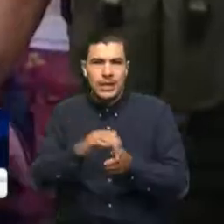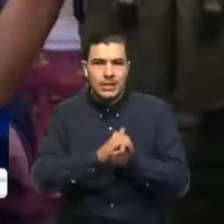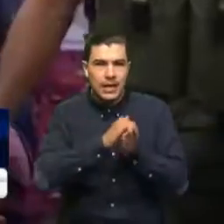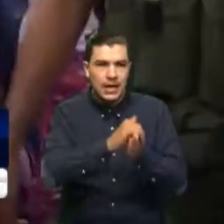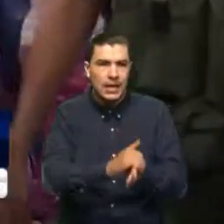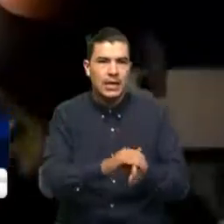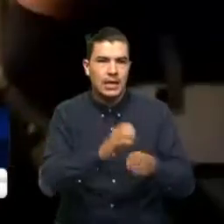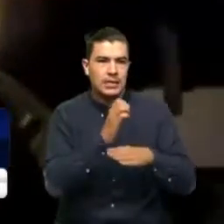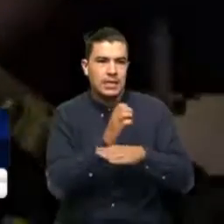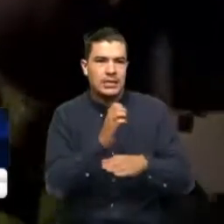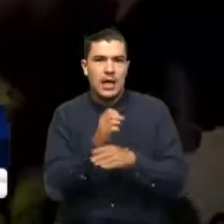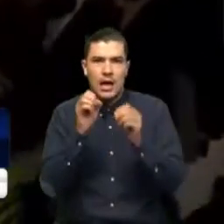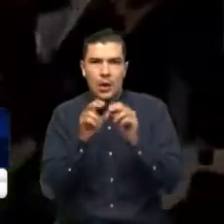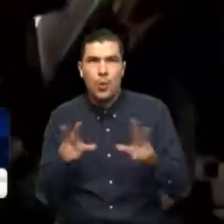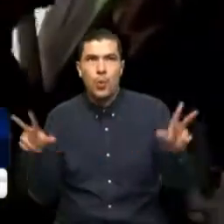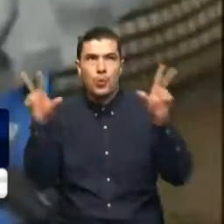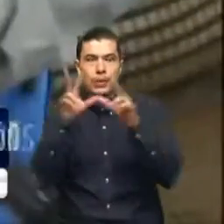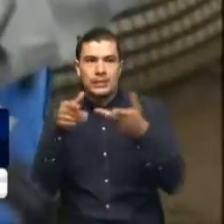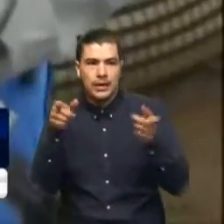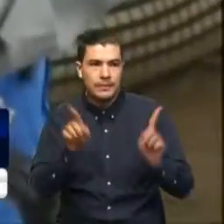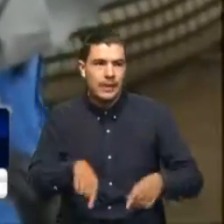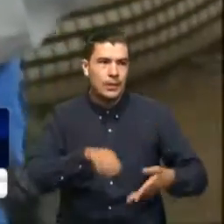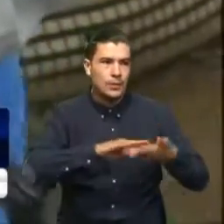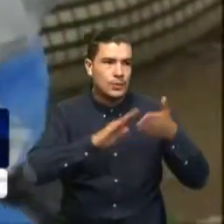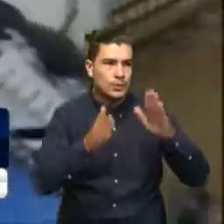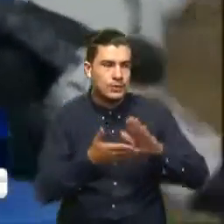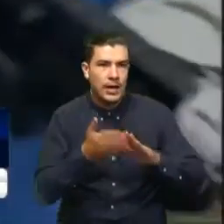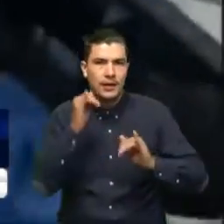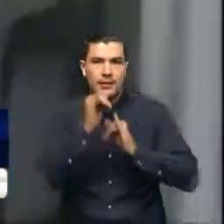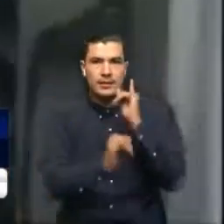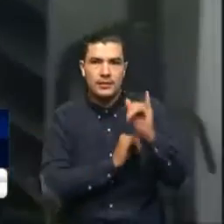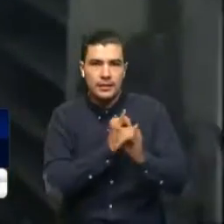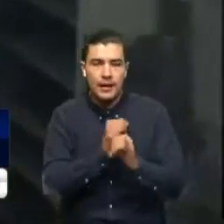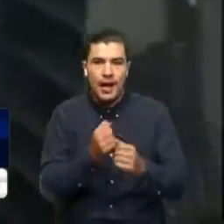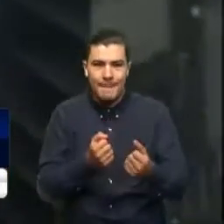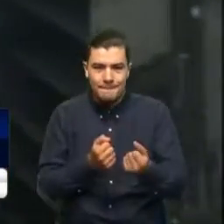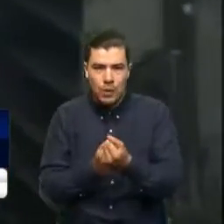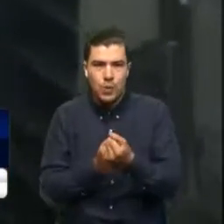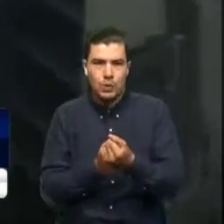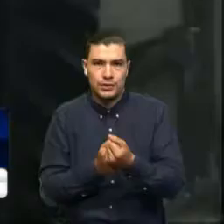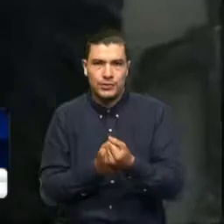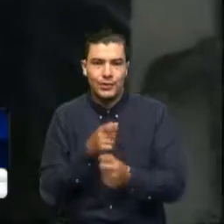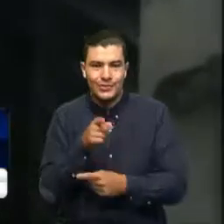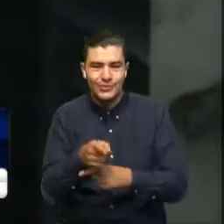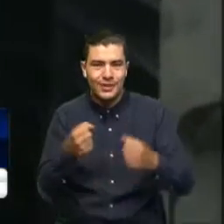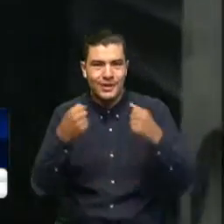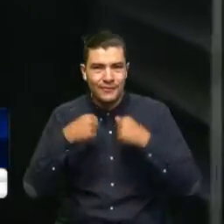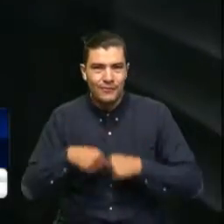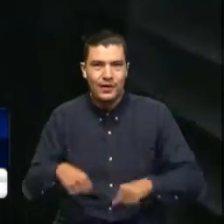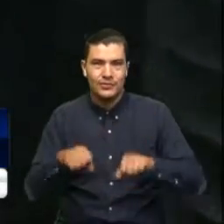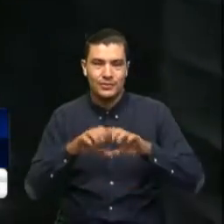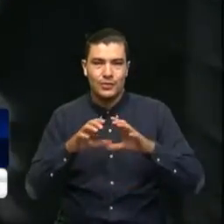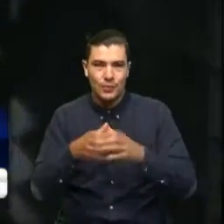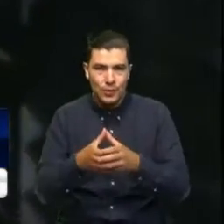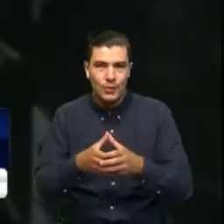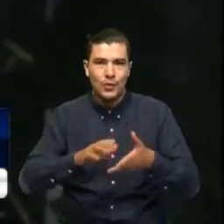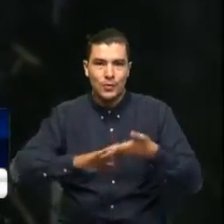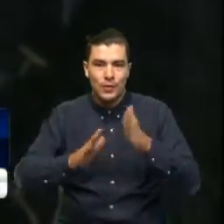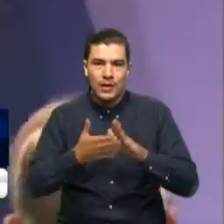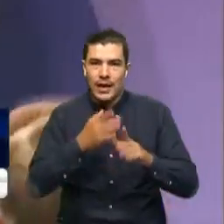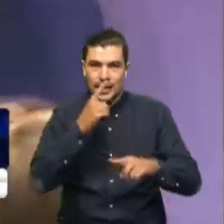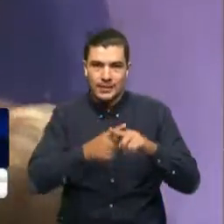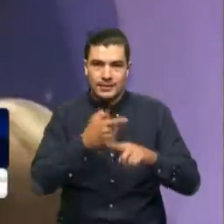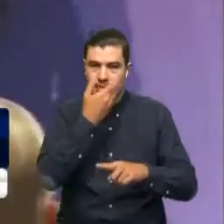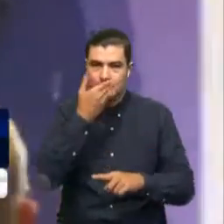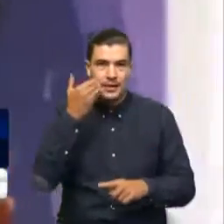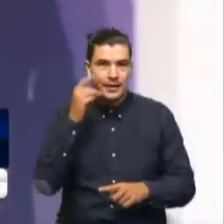naciones unidas con la comunidad internacional ha apoyado estos estos esfuerzos y uno de los problemas sería